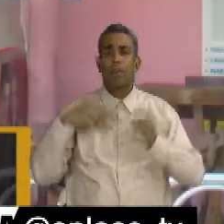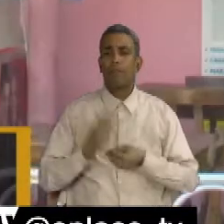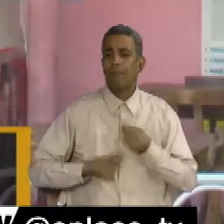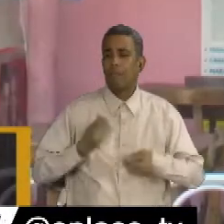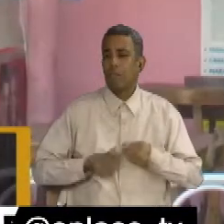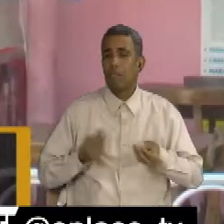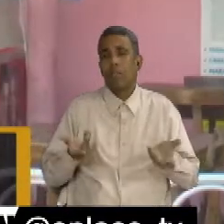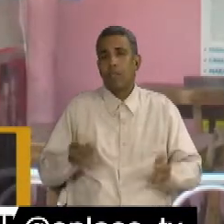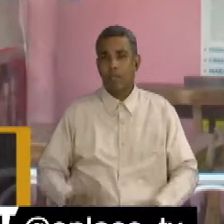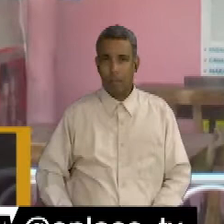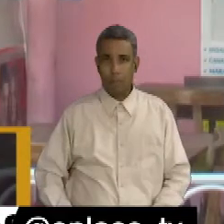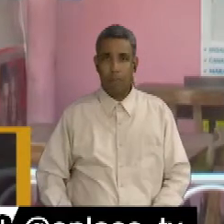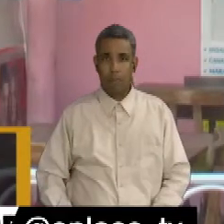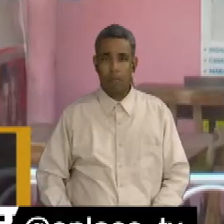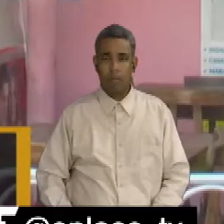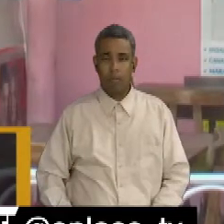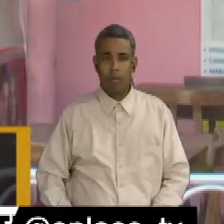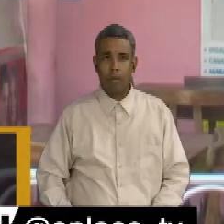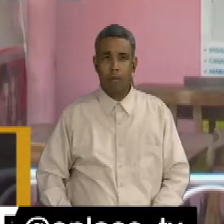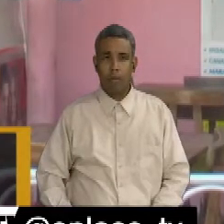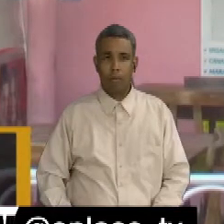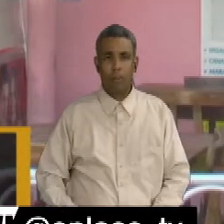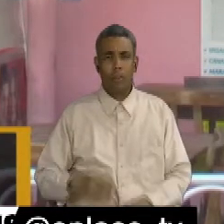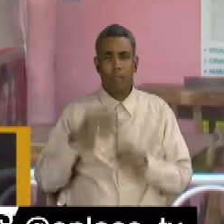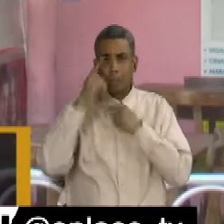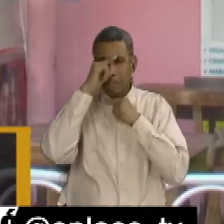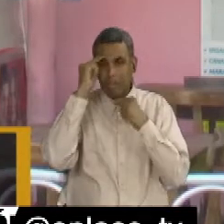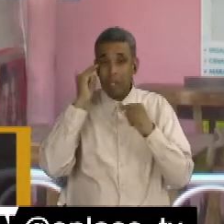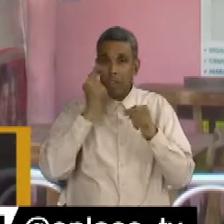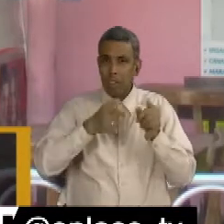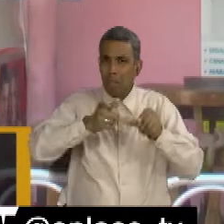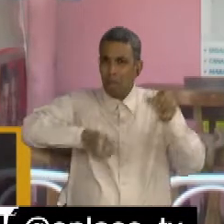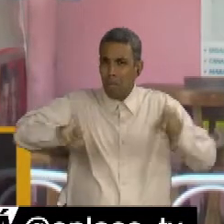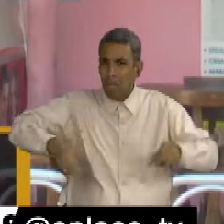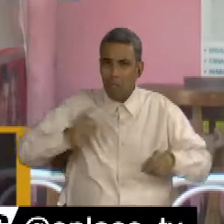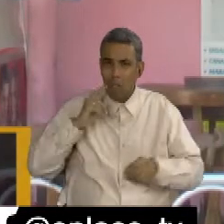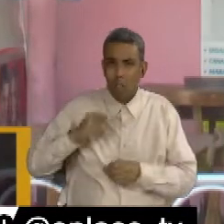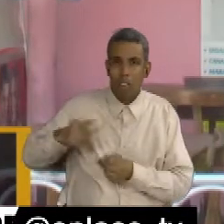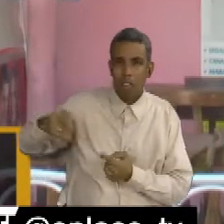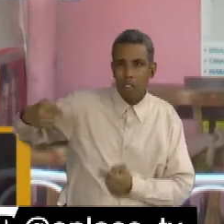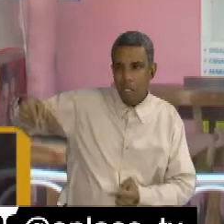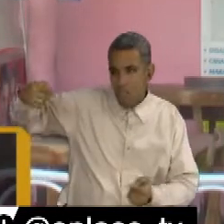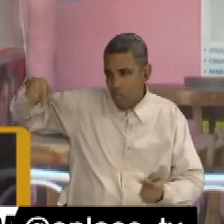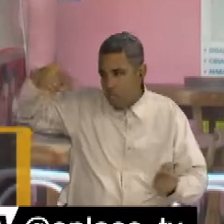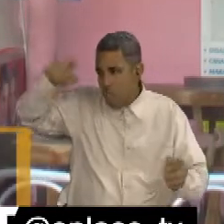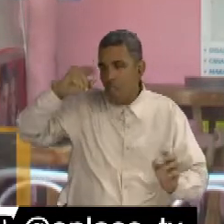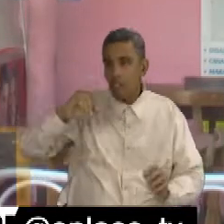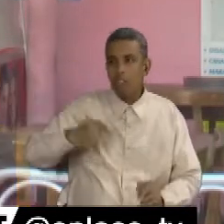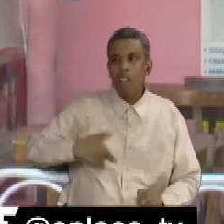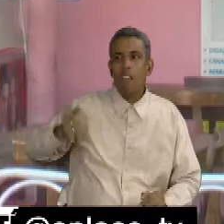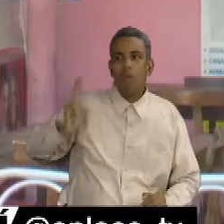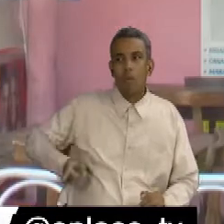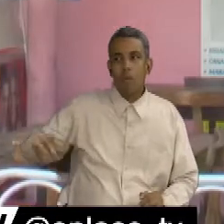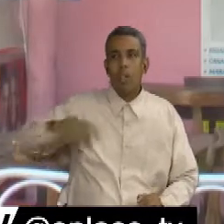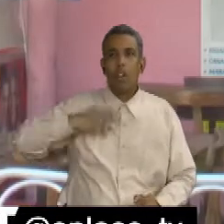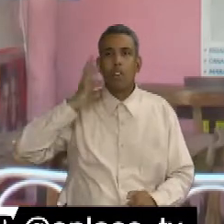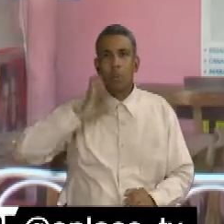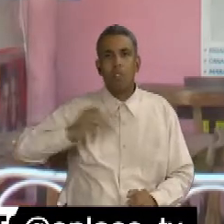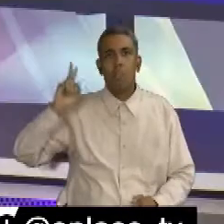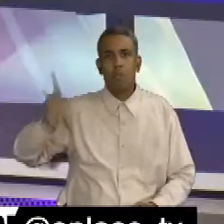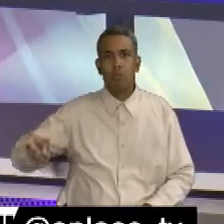Nada. Se quejan los vecinos del lugar por la invasión de habitantes de calle a este sector y señalan a esta población de los hurtos que por allí se cometen.